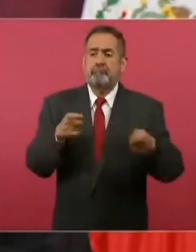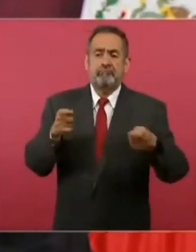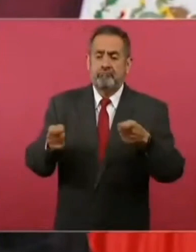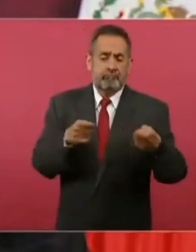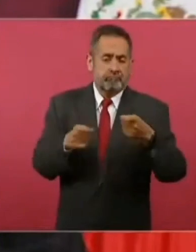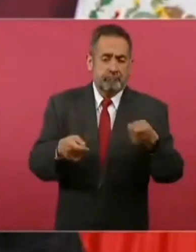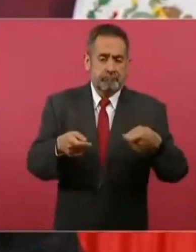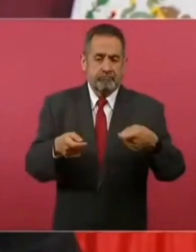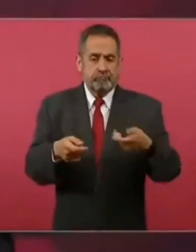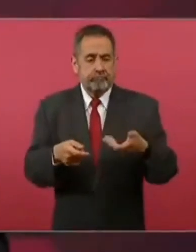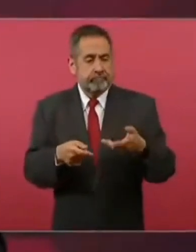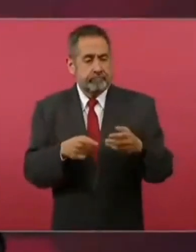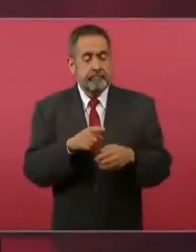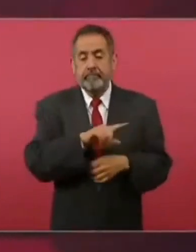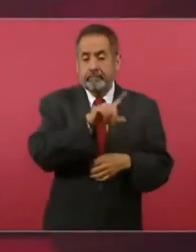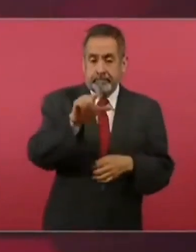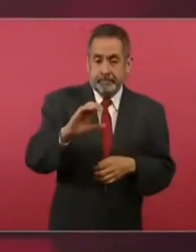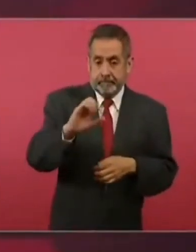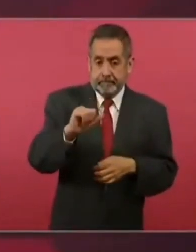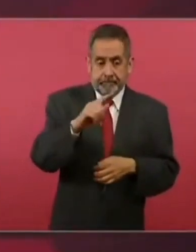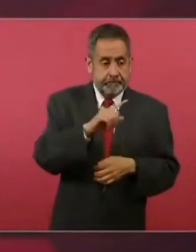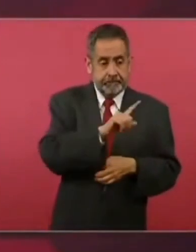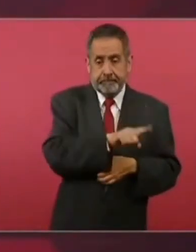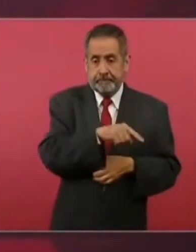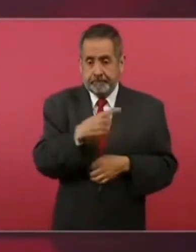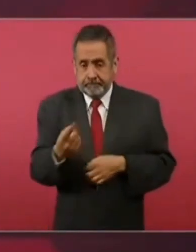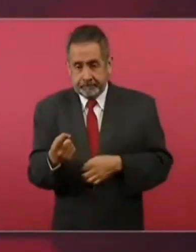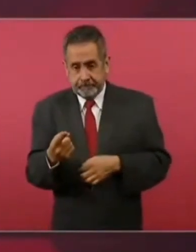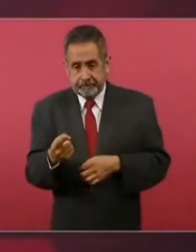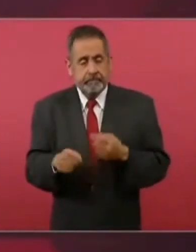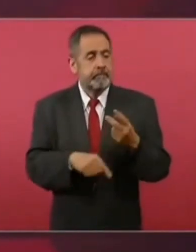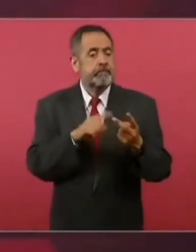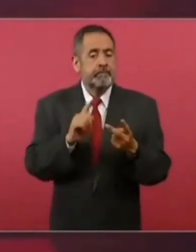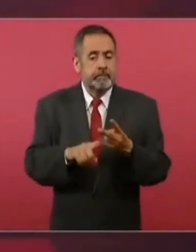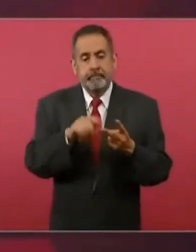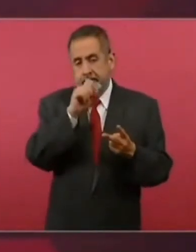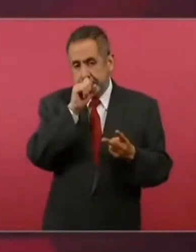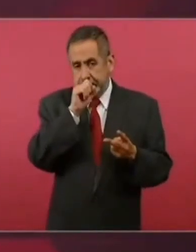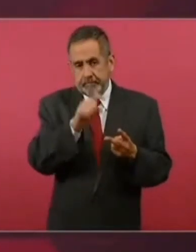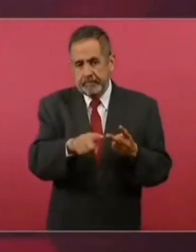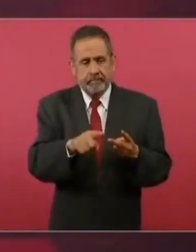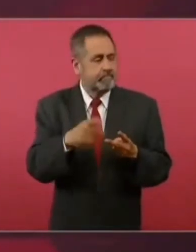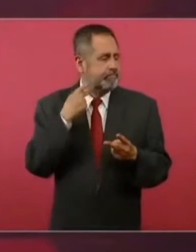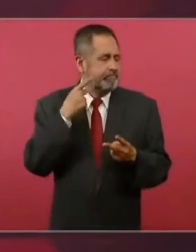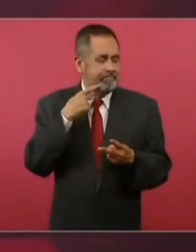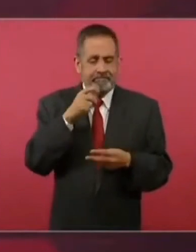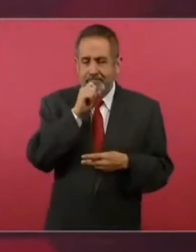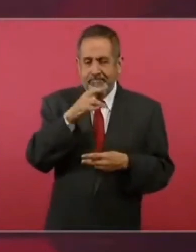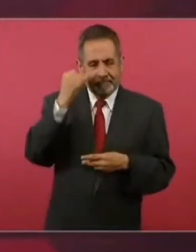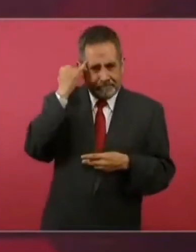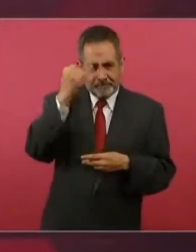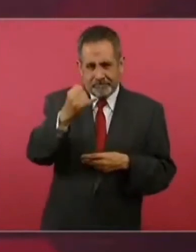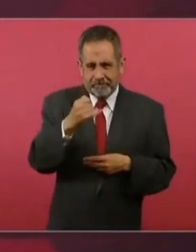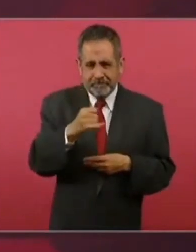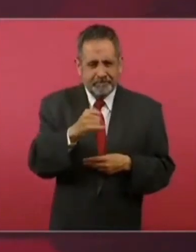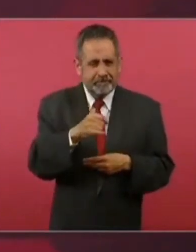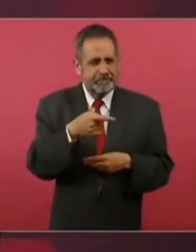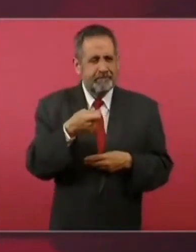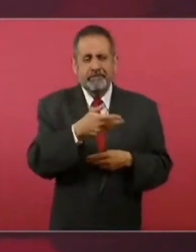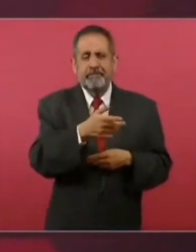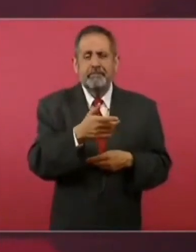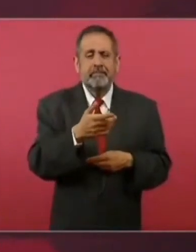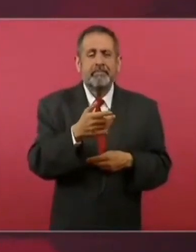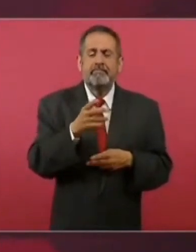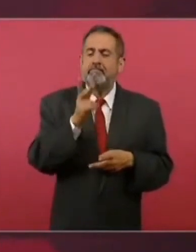Ya no estaba Salinas, pero se siguió aplicando esa política, del salinismo